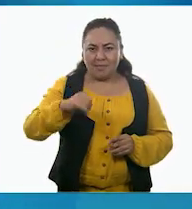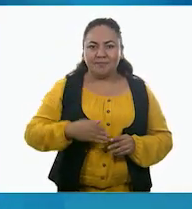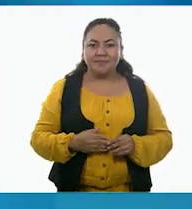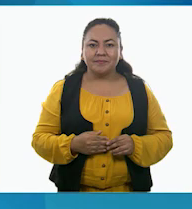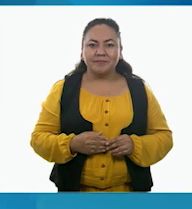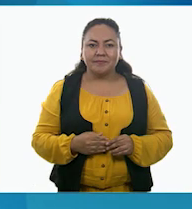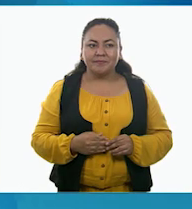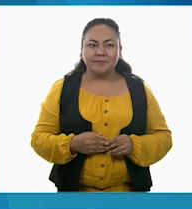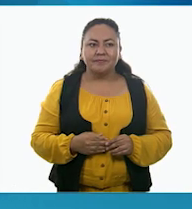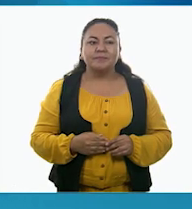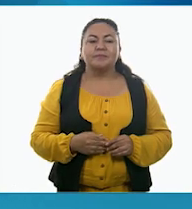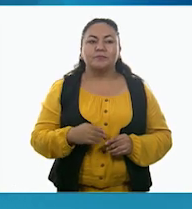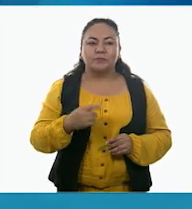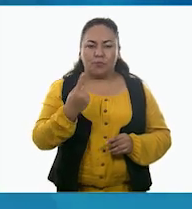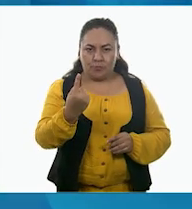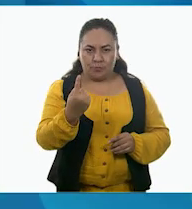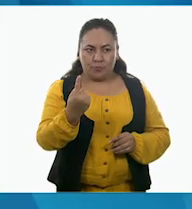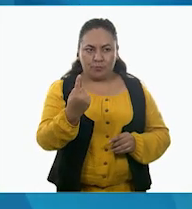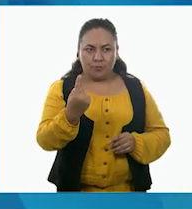Se,